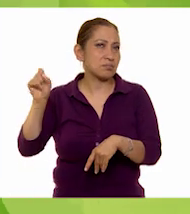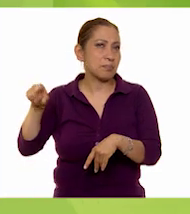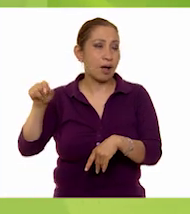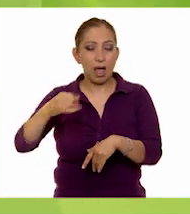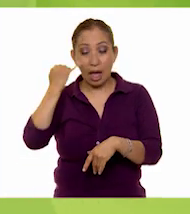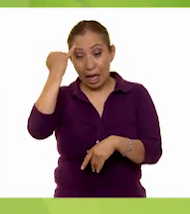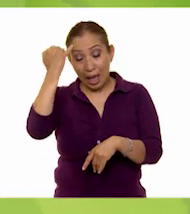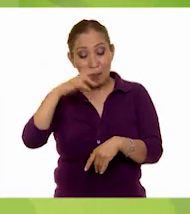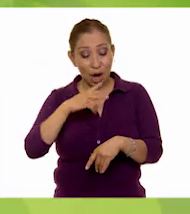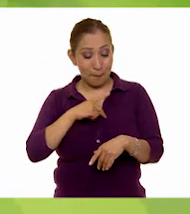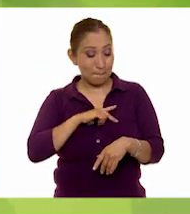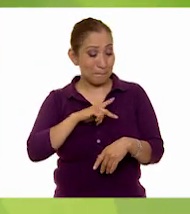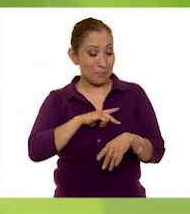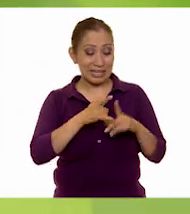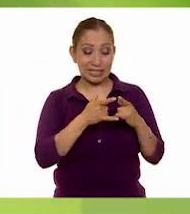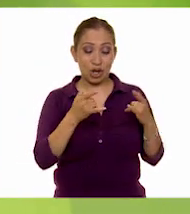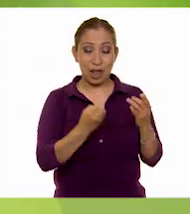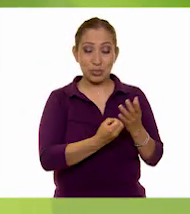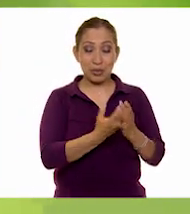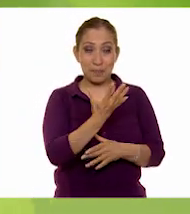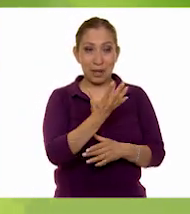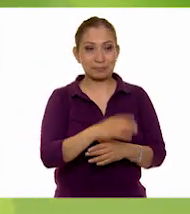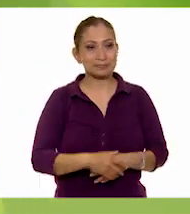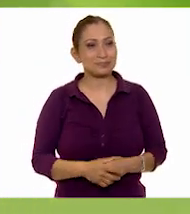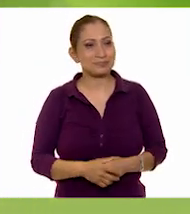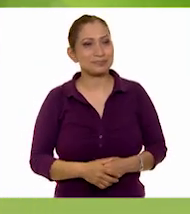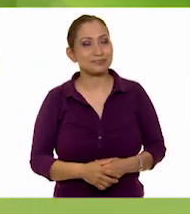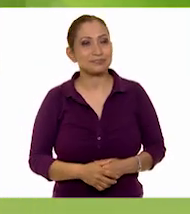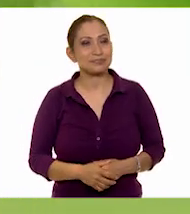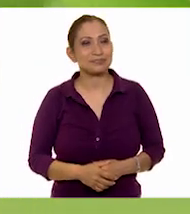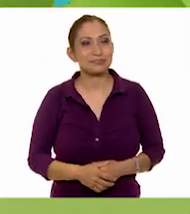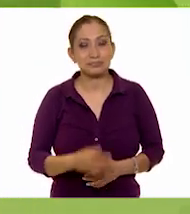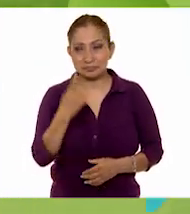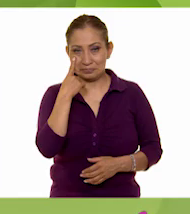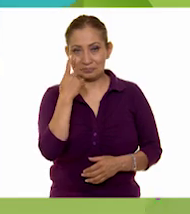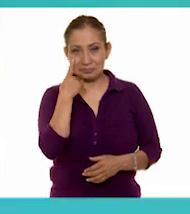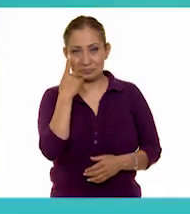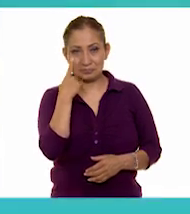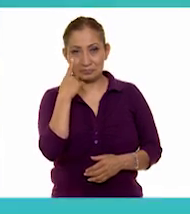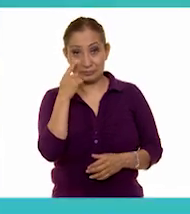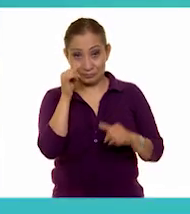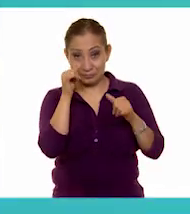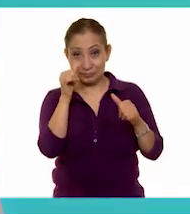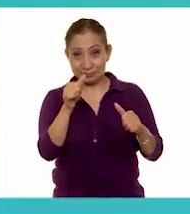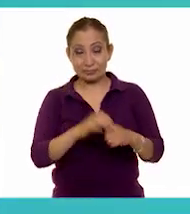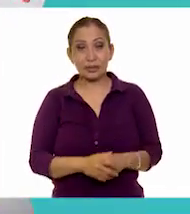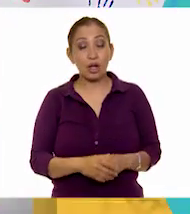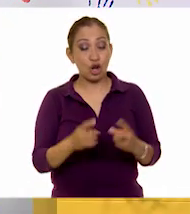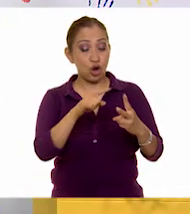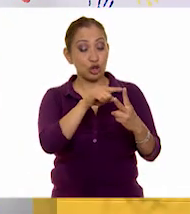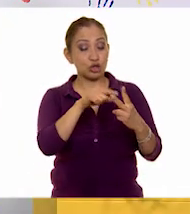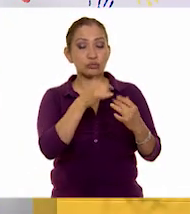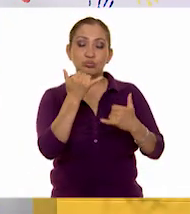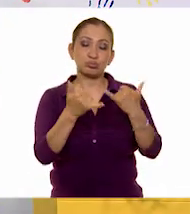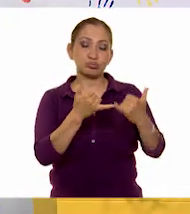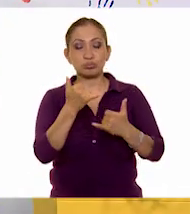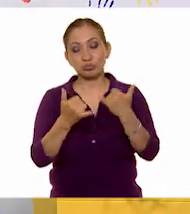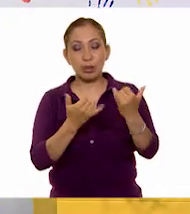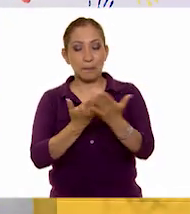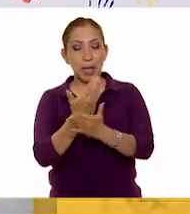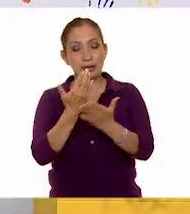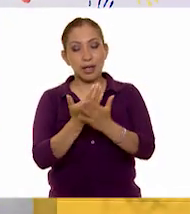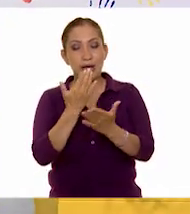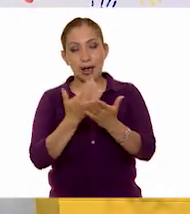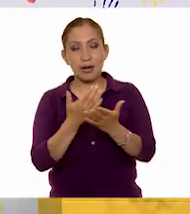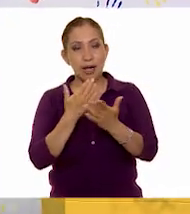que inventaron una nueva y es esta. Fíjate bien, ponga mucha atención. Estaban los dos jugando en la mañana.